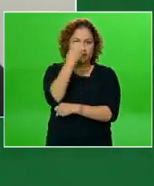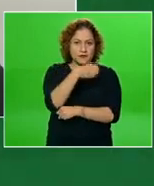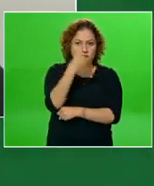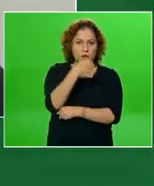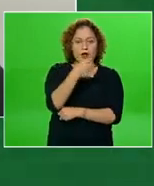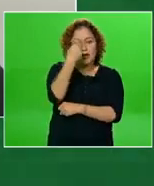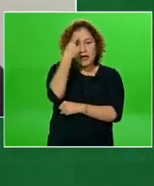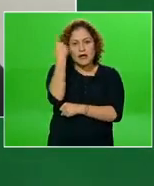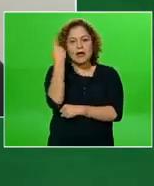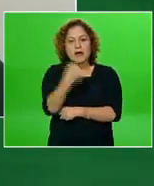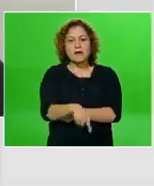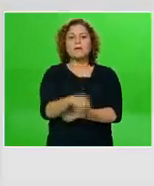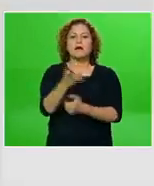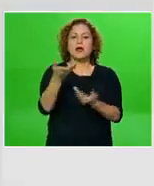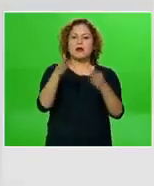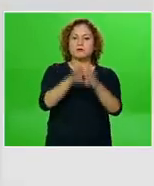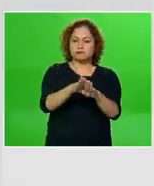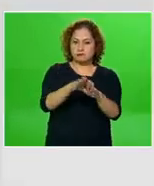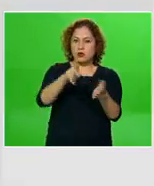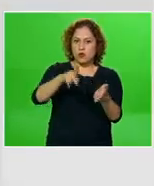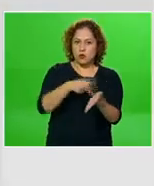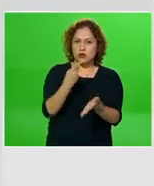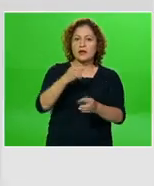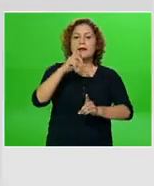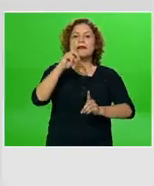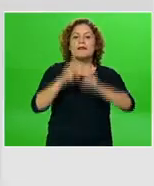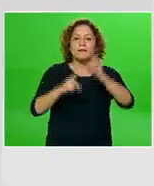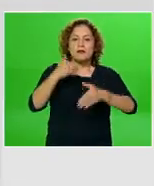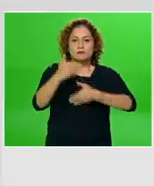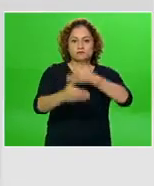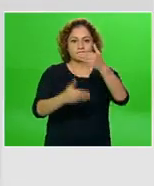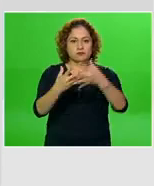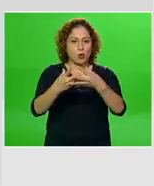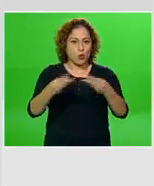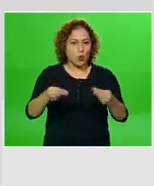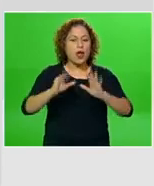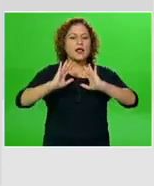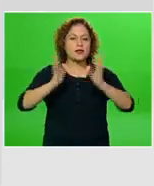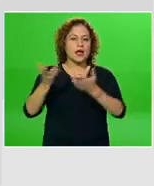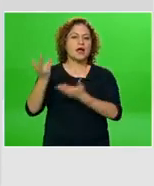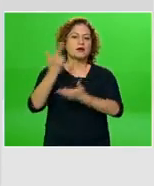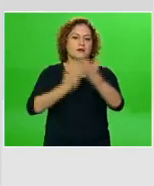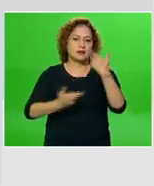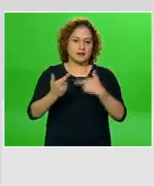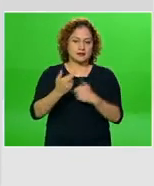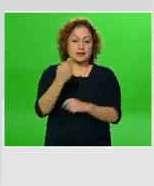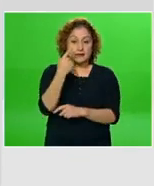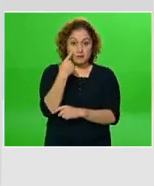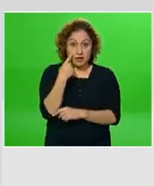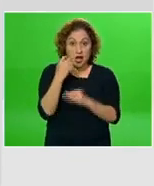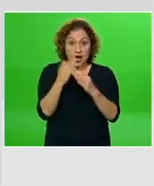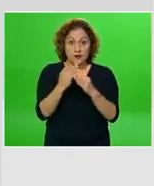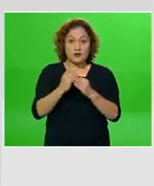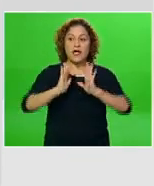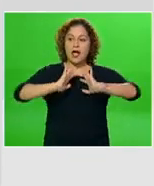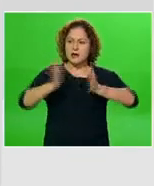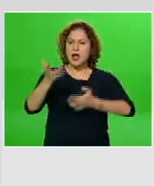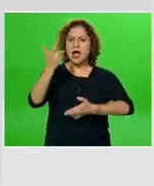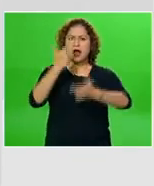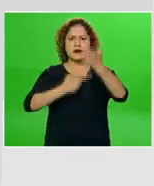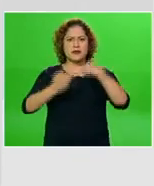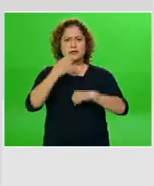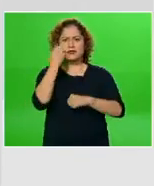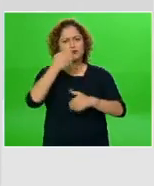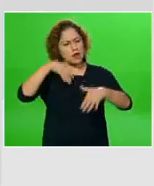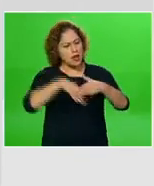resguardo haya finalizado como pueden ver no solamente se han hecho es decir ya regresen a clases ya nuevamente a las